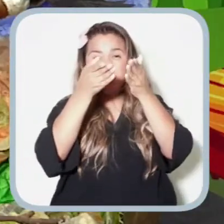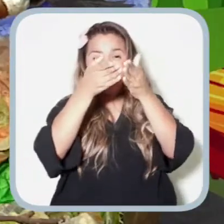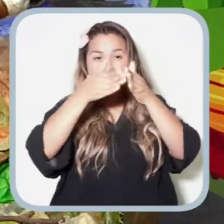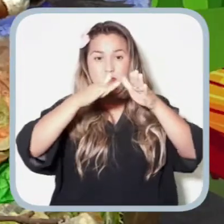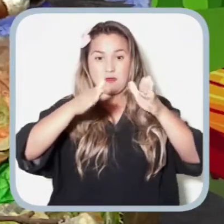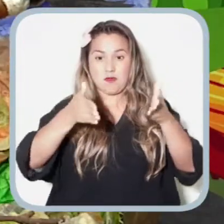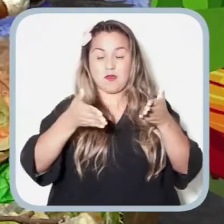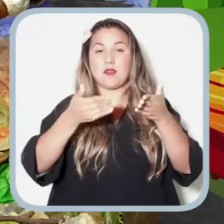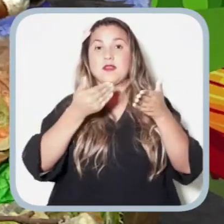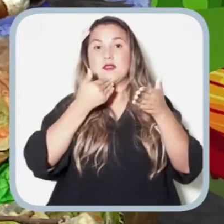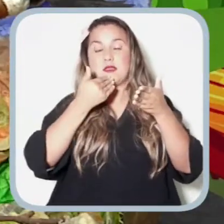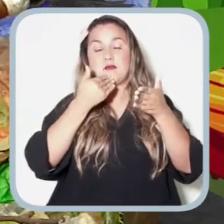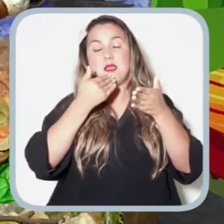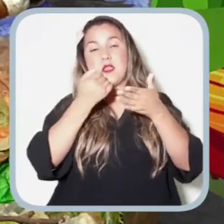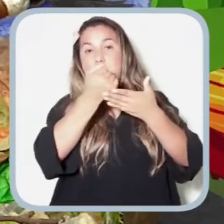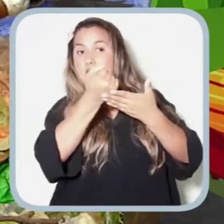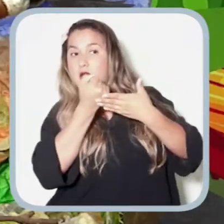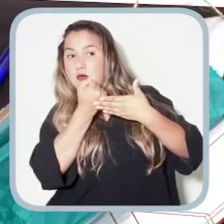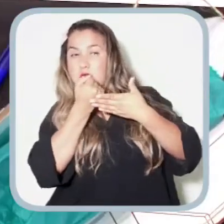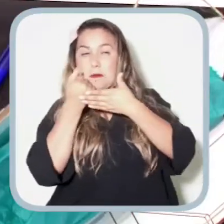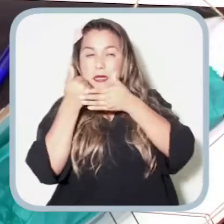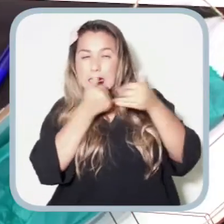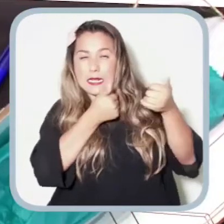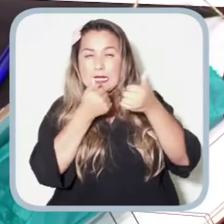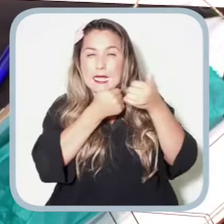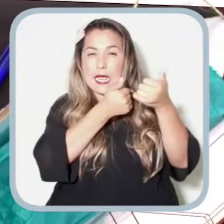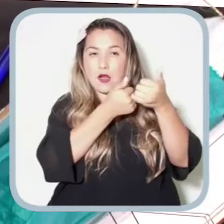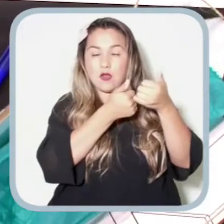entonces también nos sirve para guiarnos